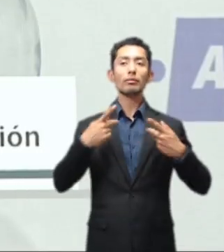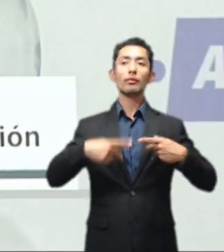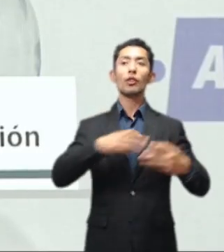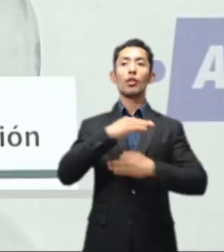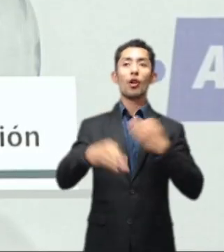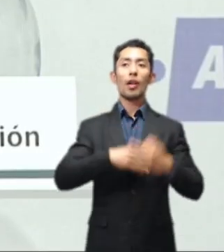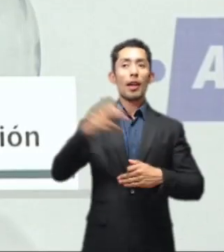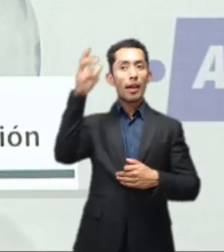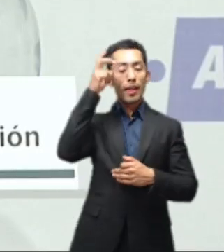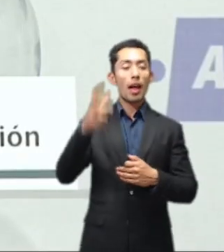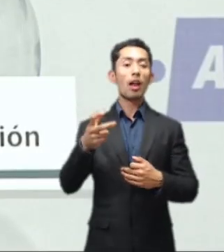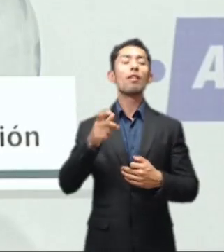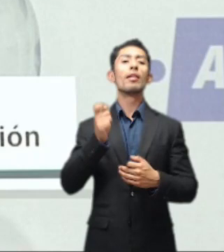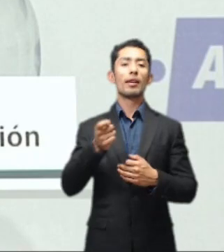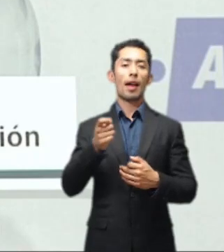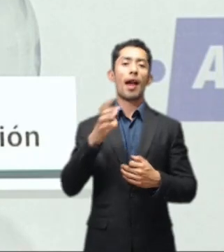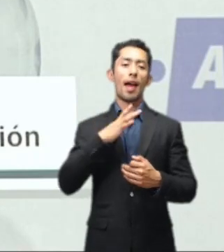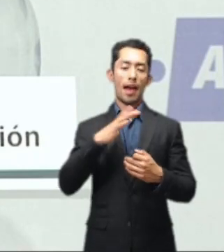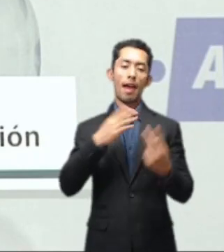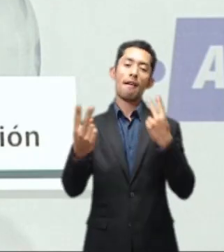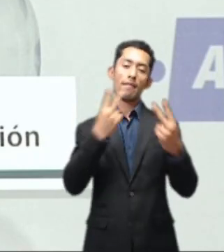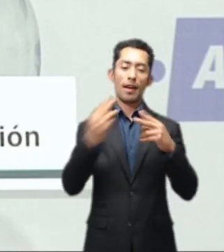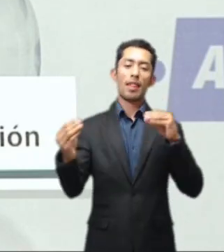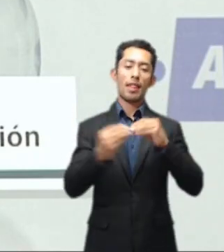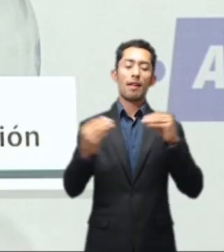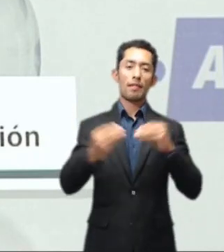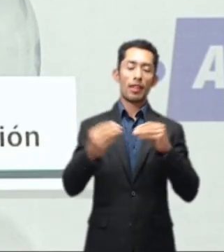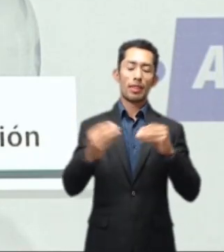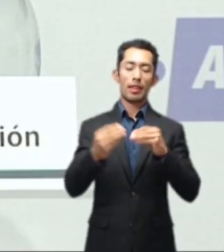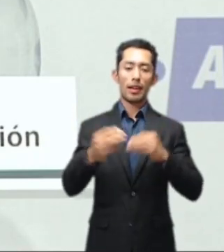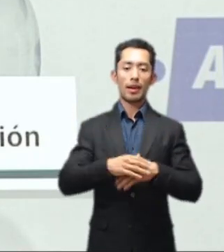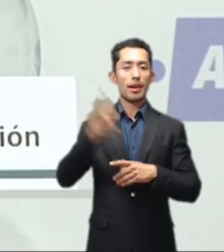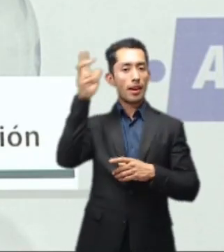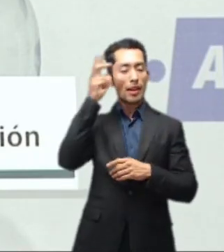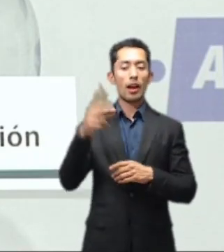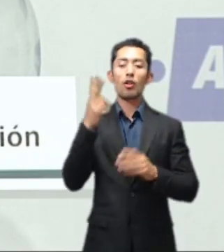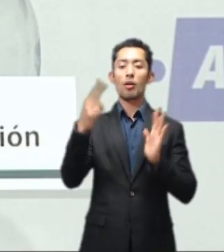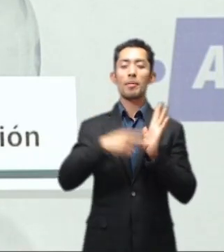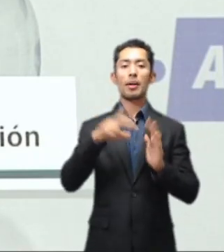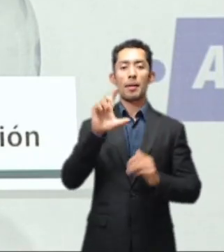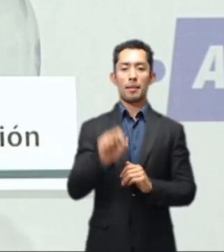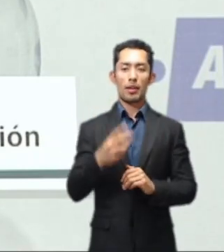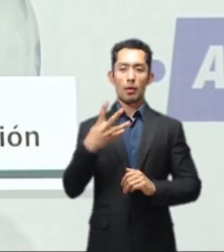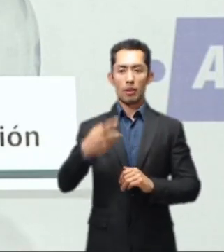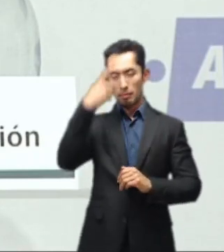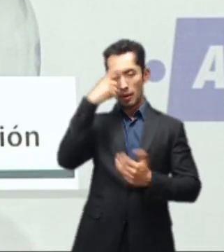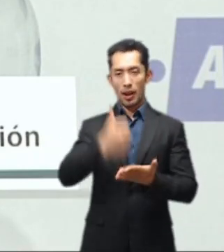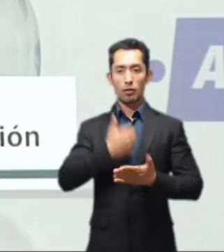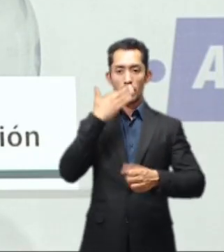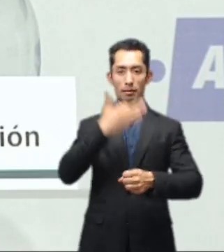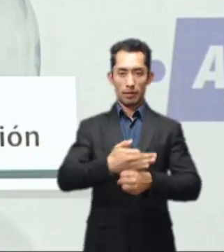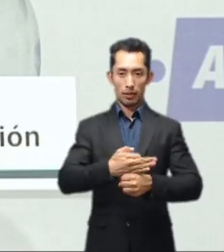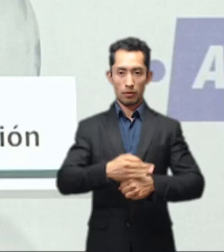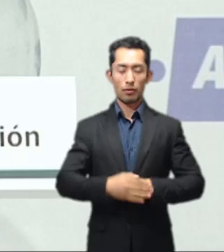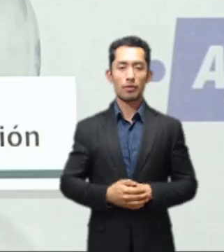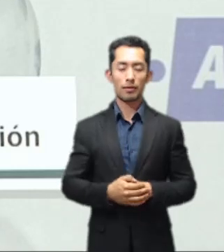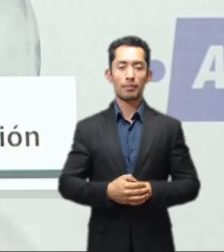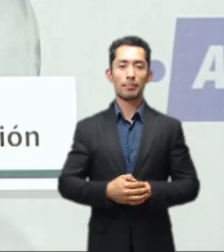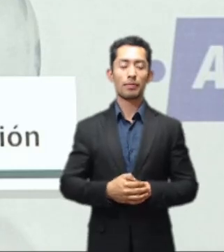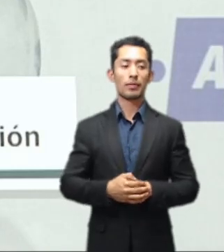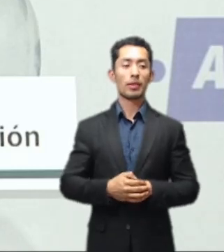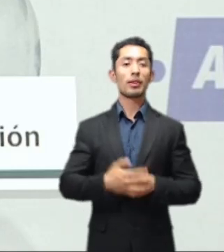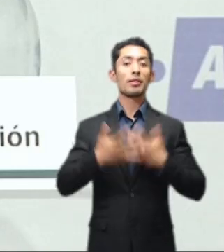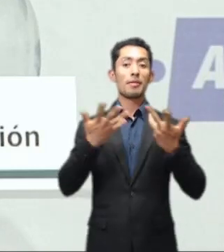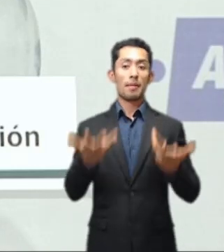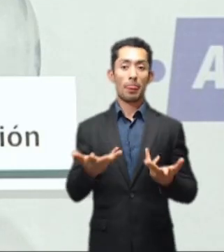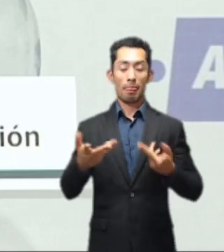ciudadanía Hidalguense que se encuentra dando seguimiento a este debate Hidalgo 2024 para ayuntamientos